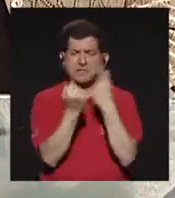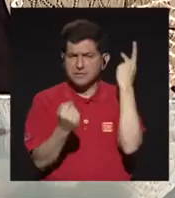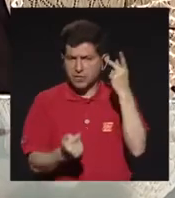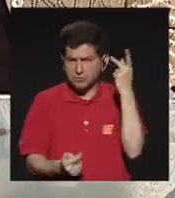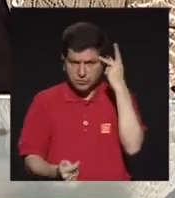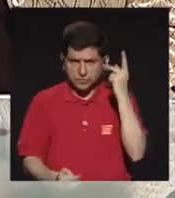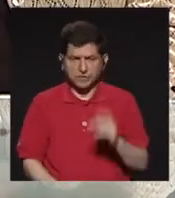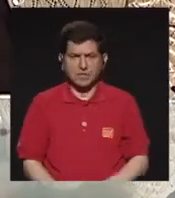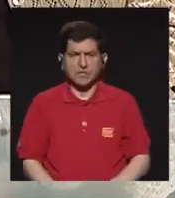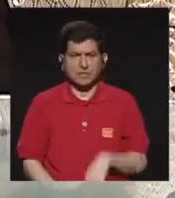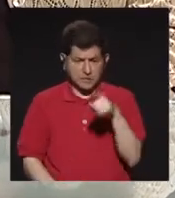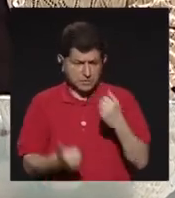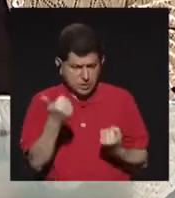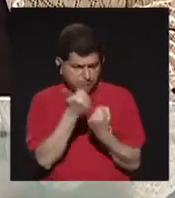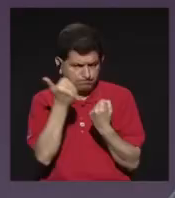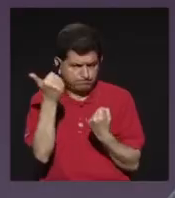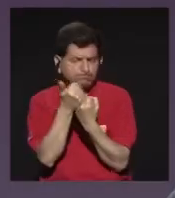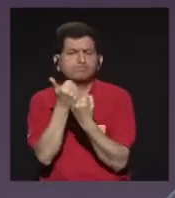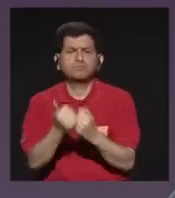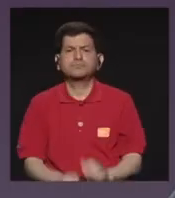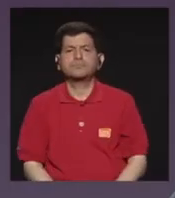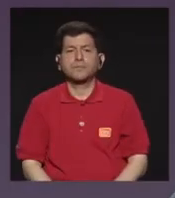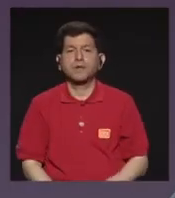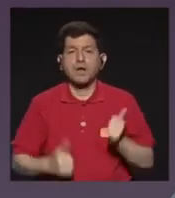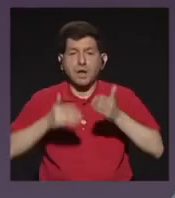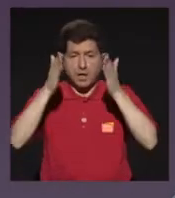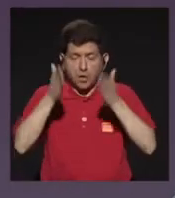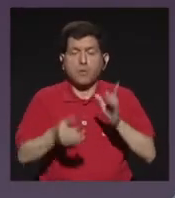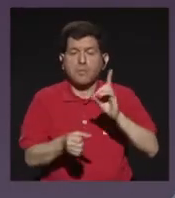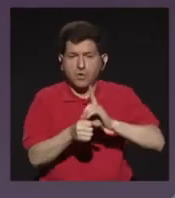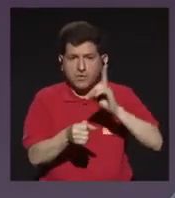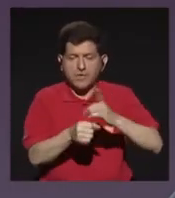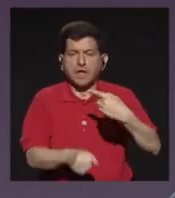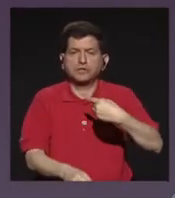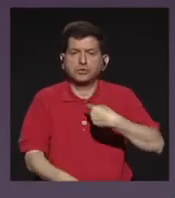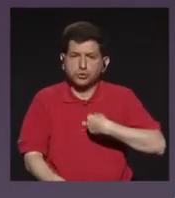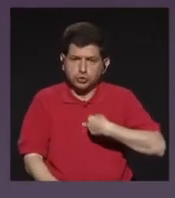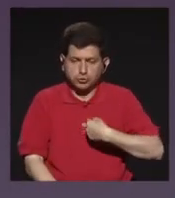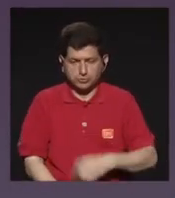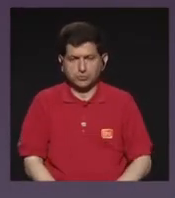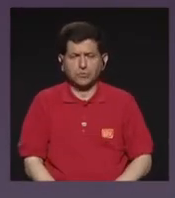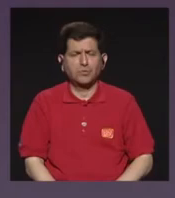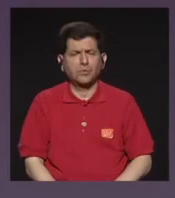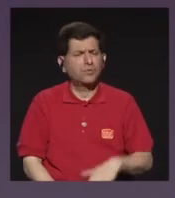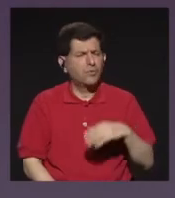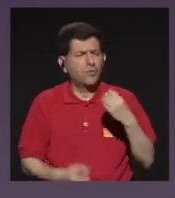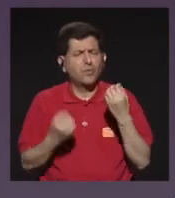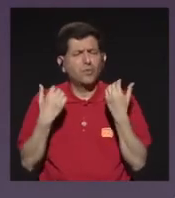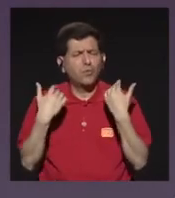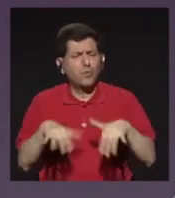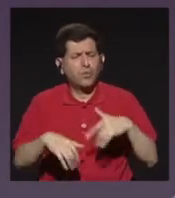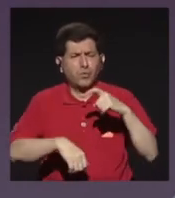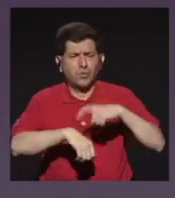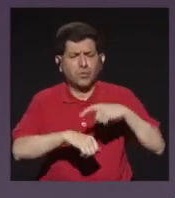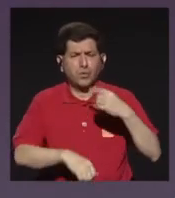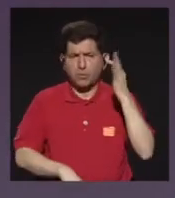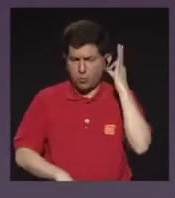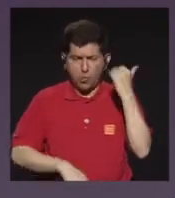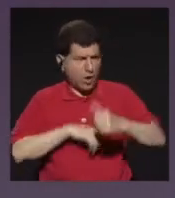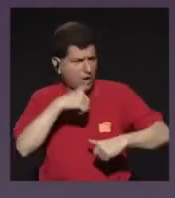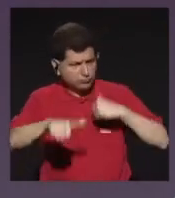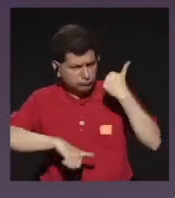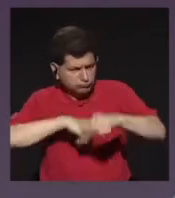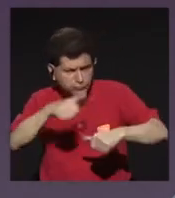políticos dándonos el apoyo. Y aquí como candidata a diputada, yo durante mucho tiempo he sido una mujer